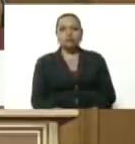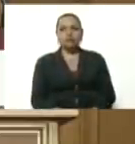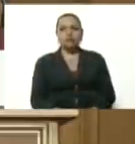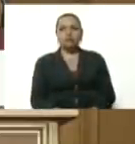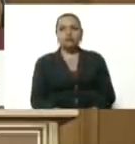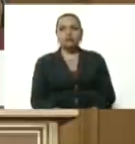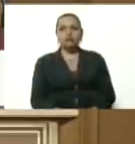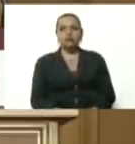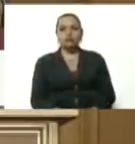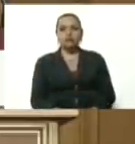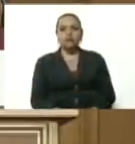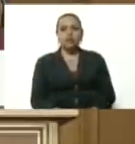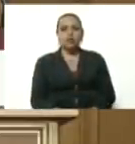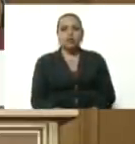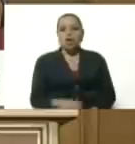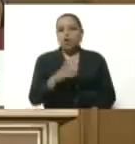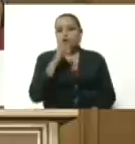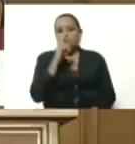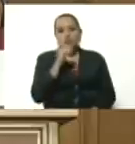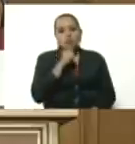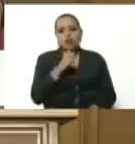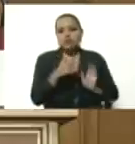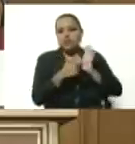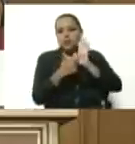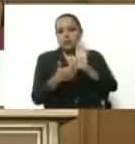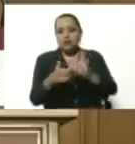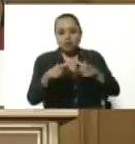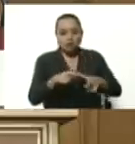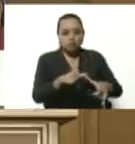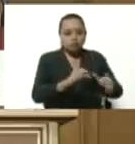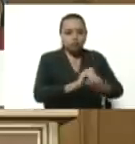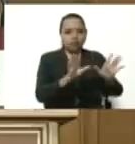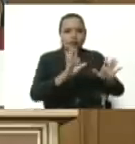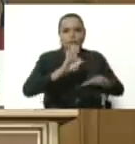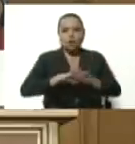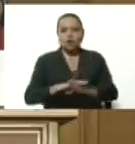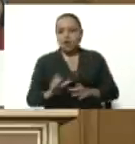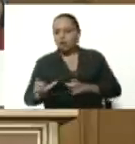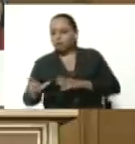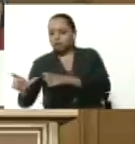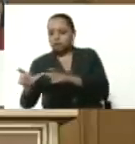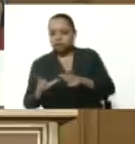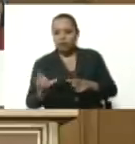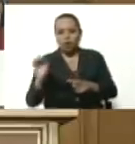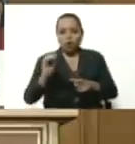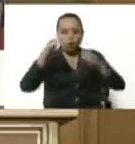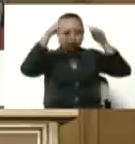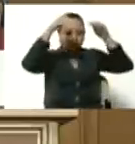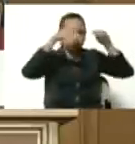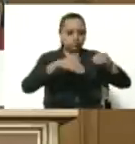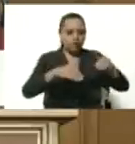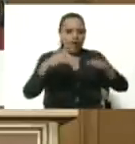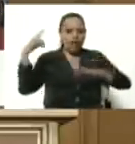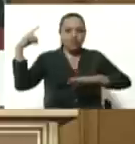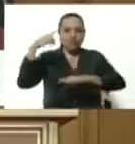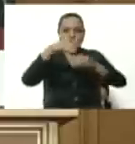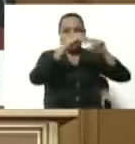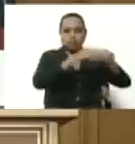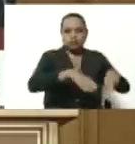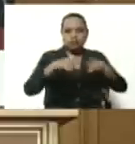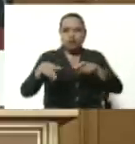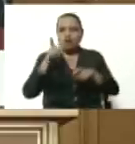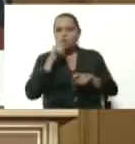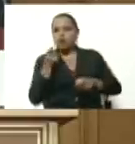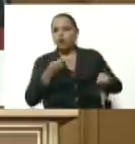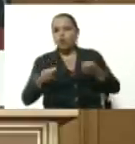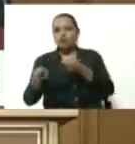Frecuentemente no se señalizan las zonas minadas, ya que son lanzadas arbitrariamente desde aviones o desde lanzadoras sin ningún control sobre